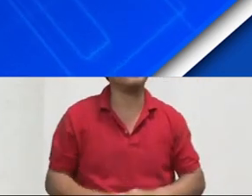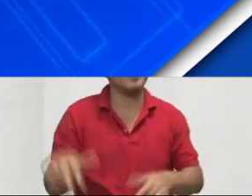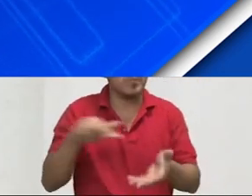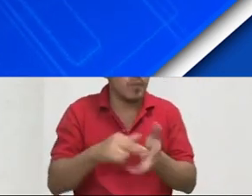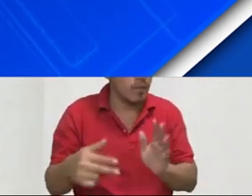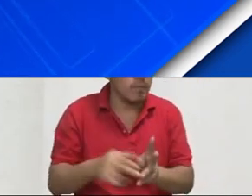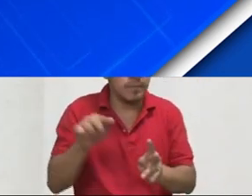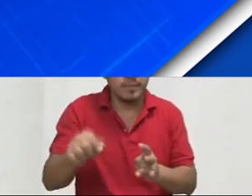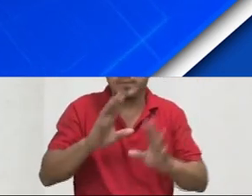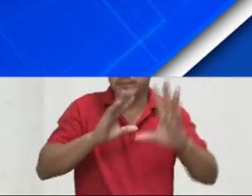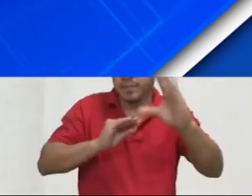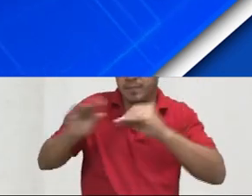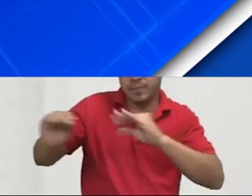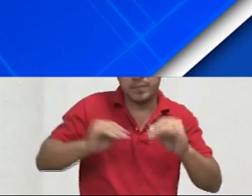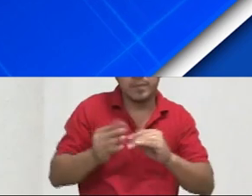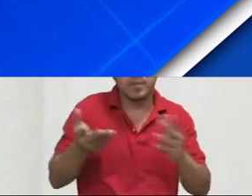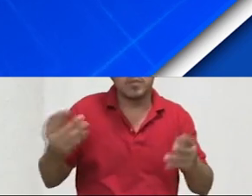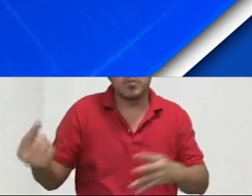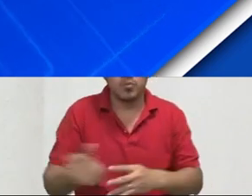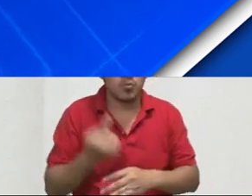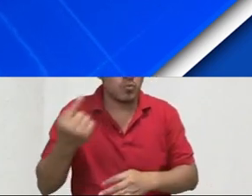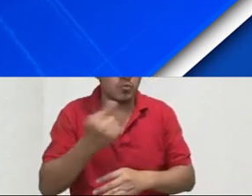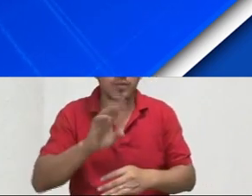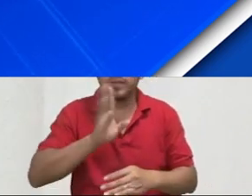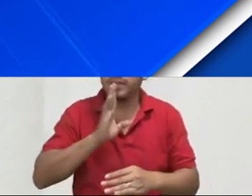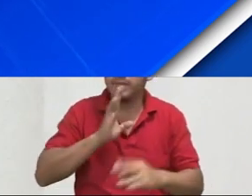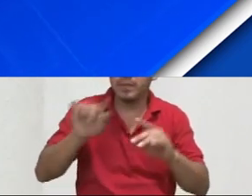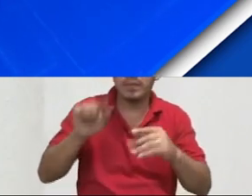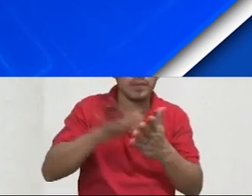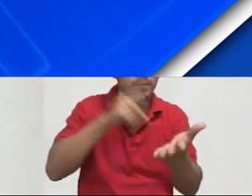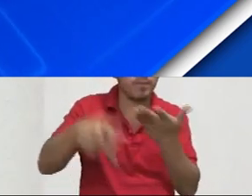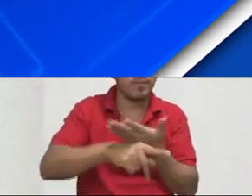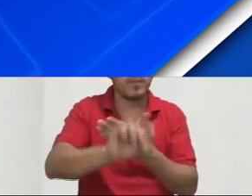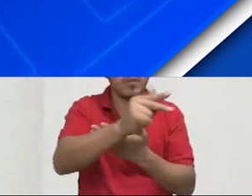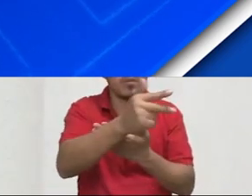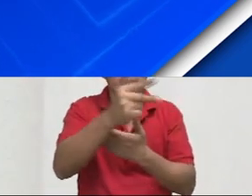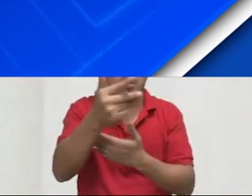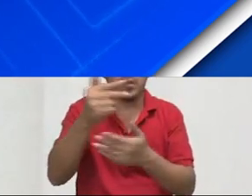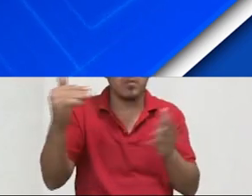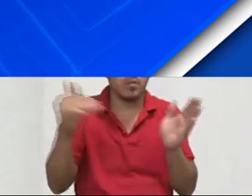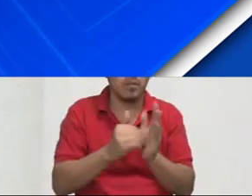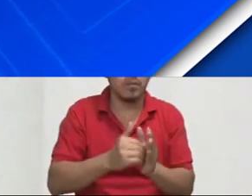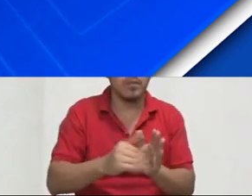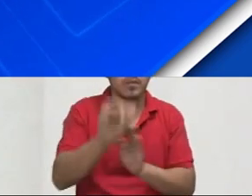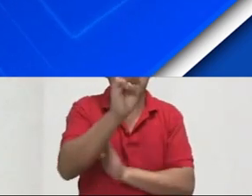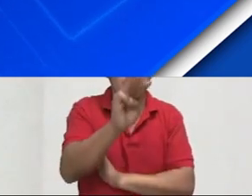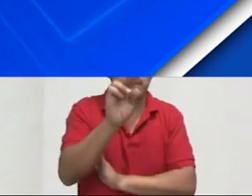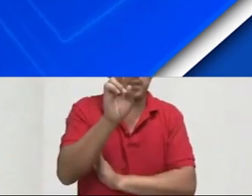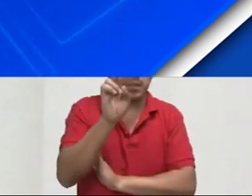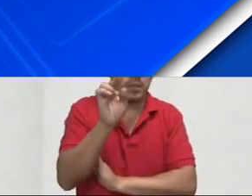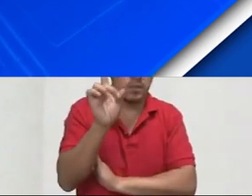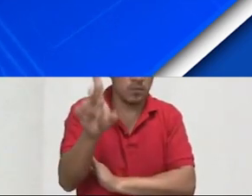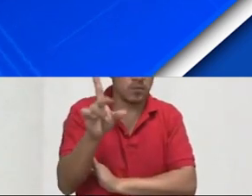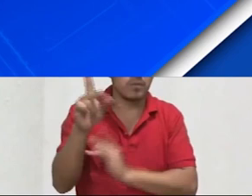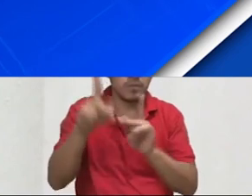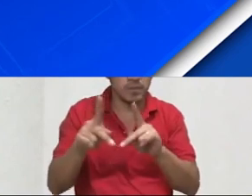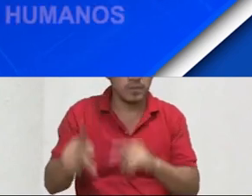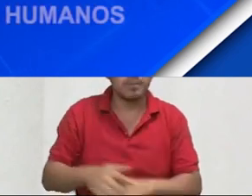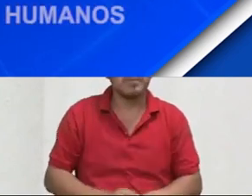nos permitió conversar únicamente a través de este programa con 88.312 personas.